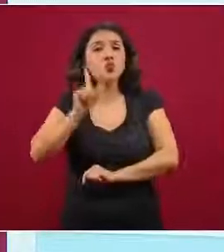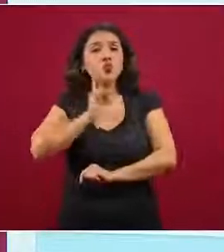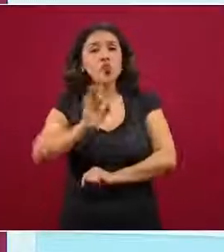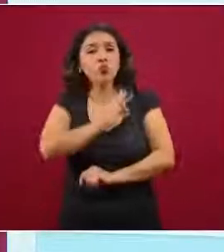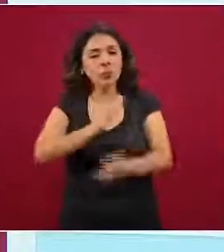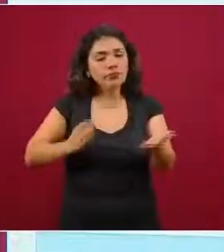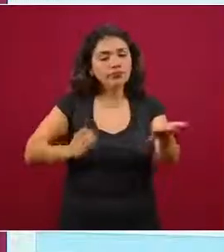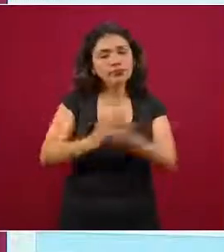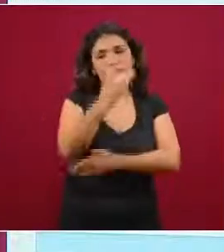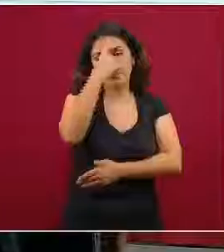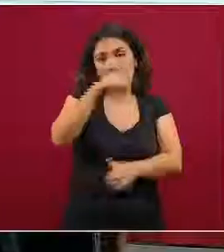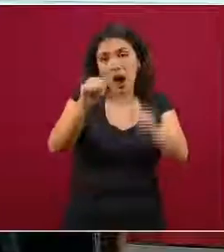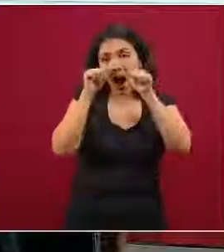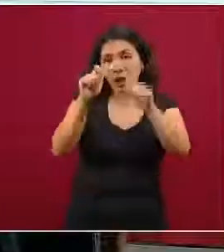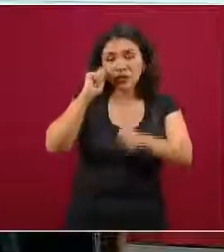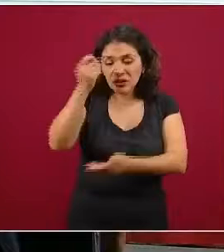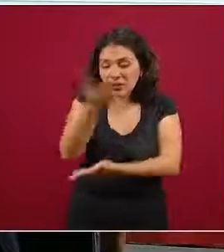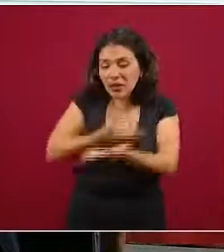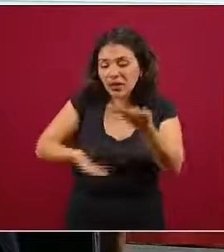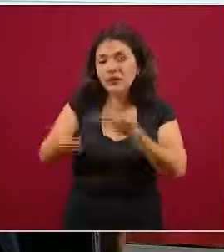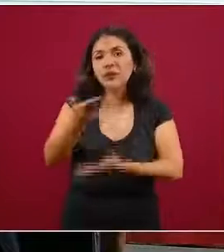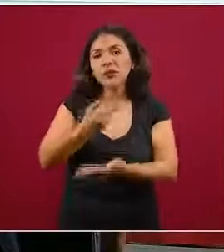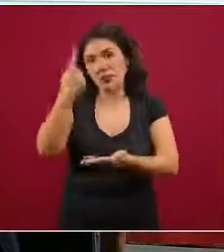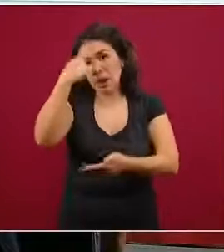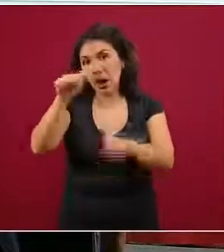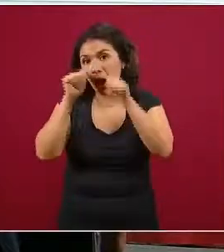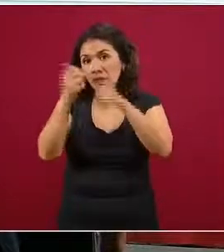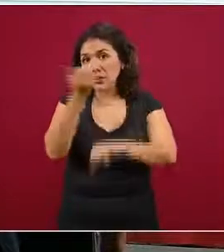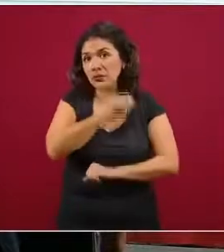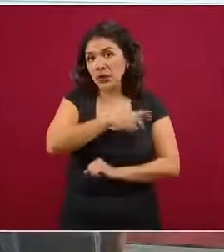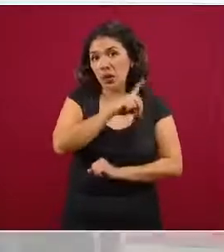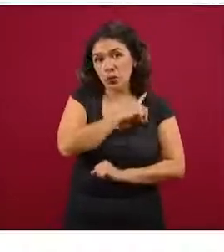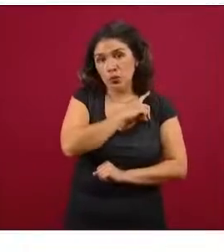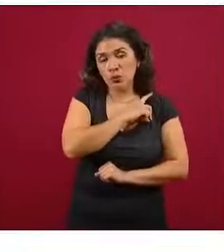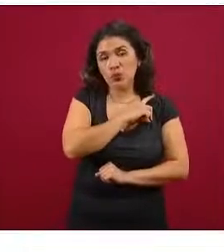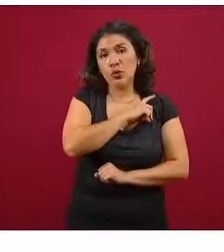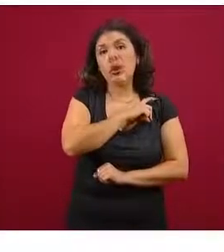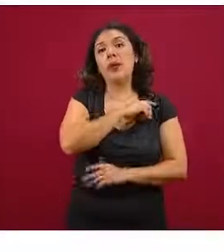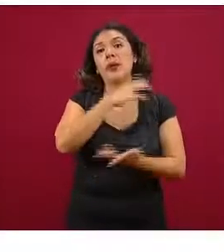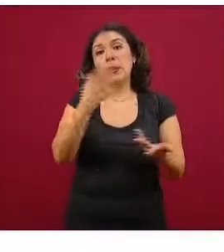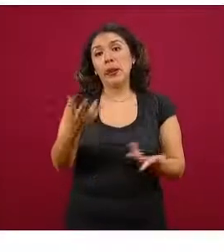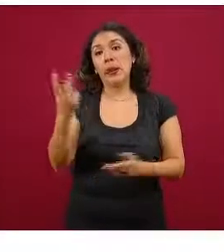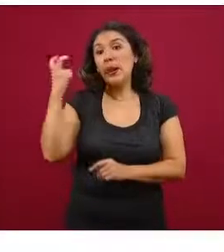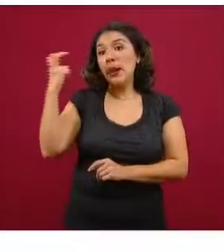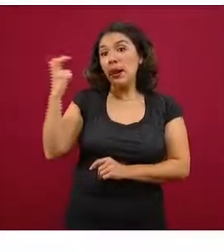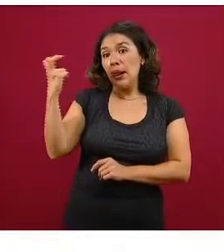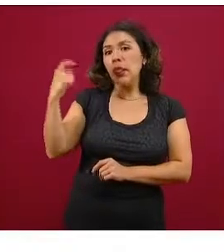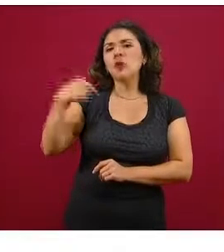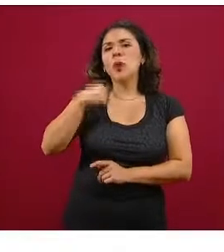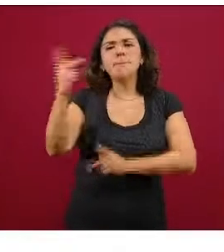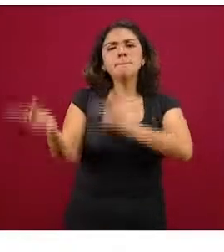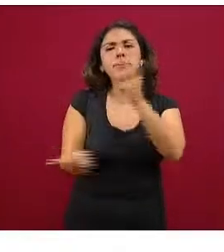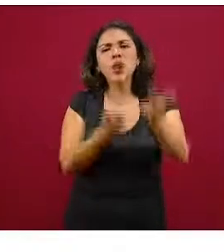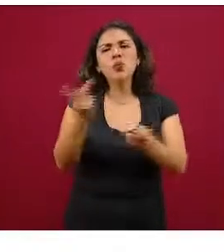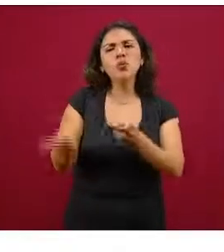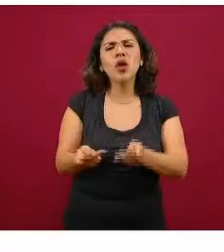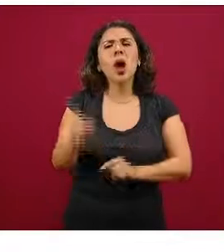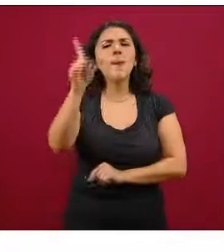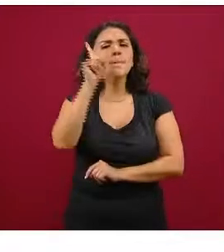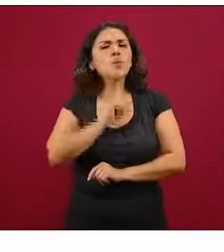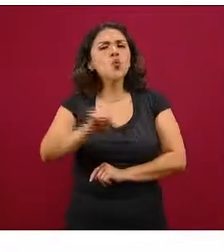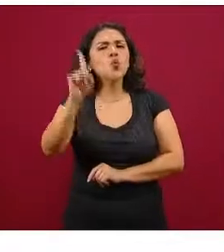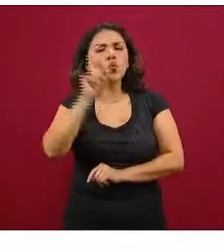mujeres a los servicios de salud, y en esta diapositiva preguntamos cuál es el papel de la